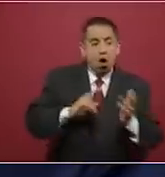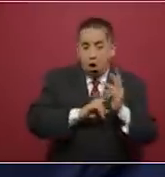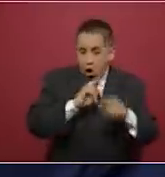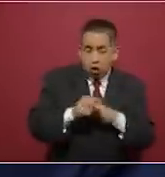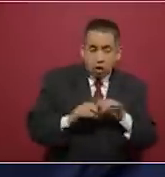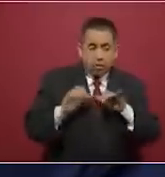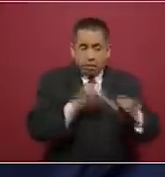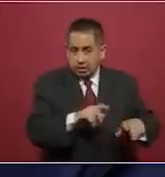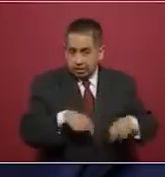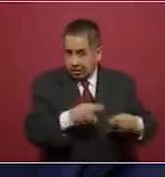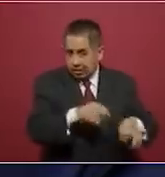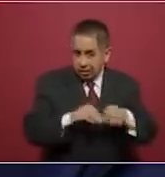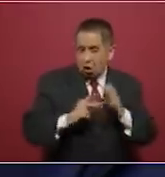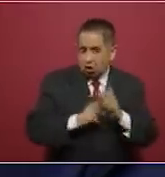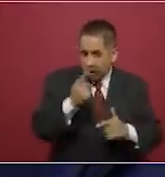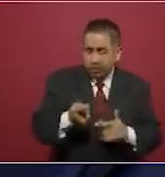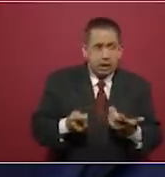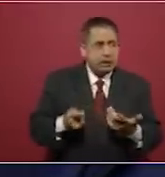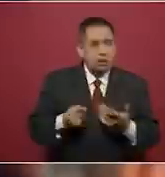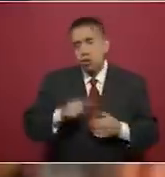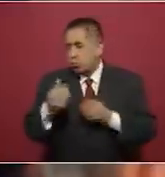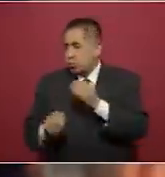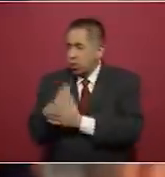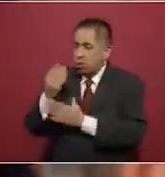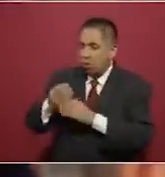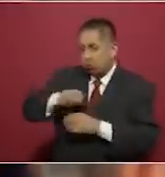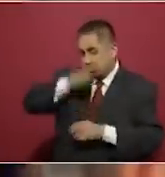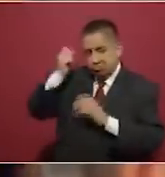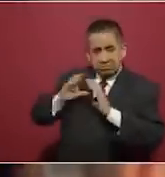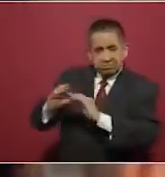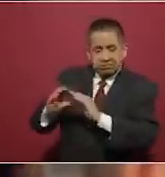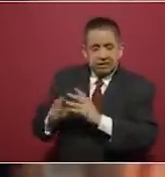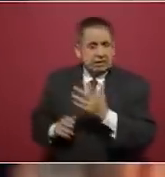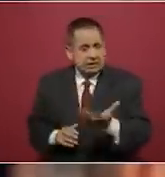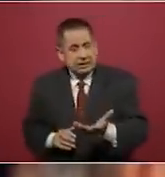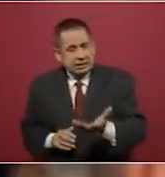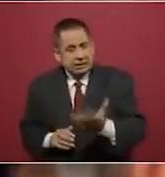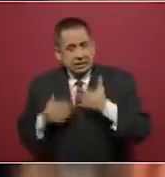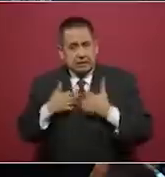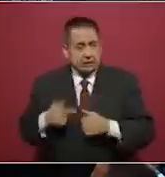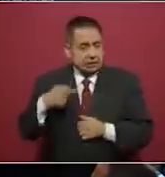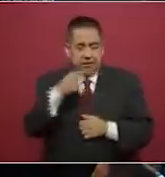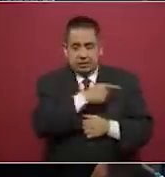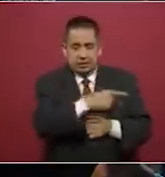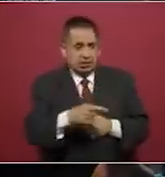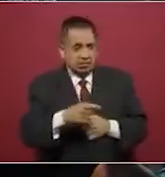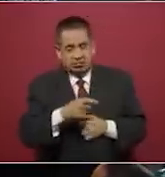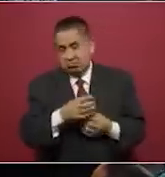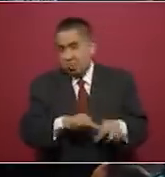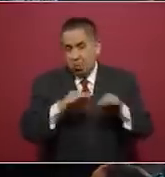con una nueva plantilla una nueva capacitación de personal porque a nuestro entender estos elementos son